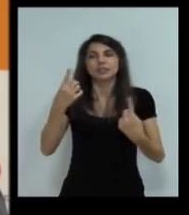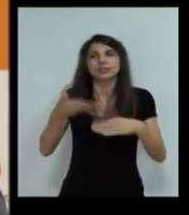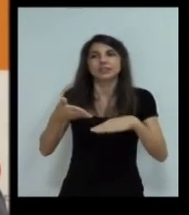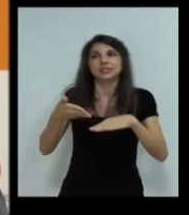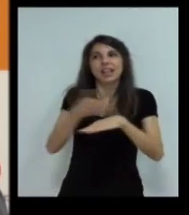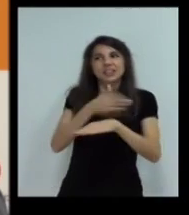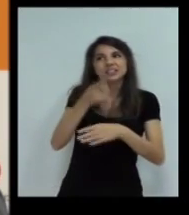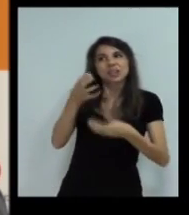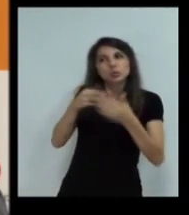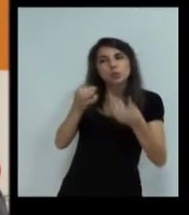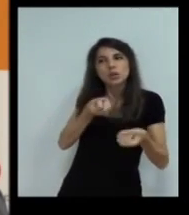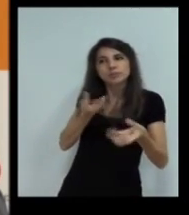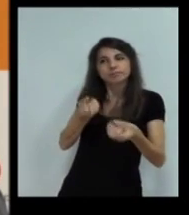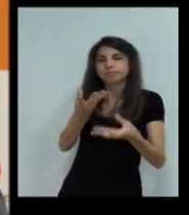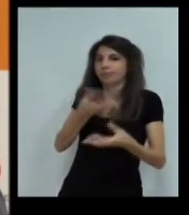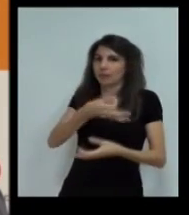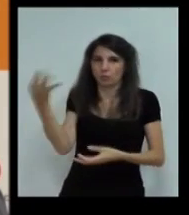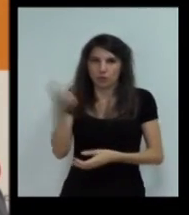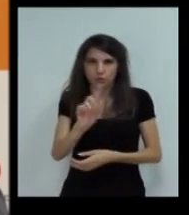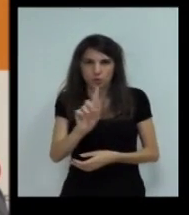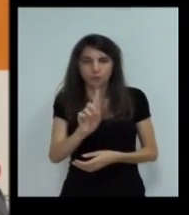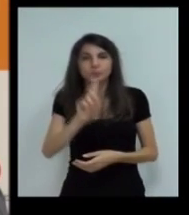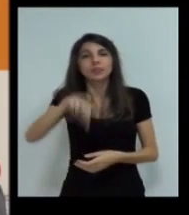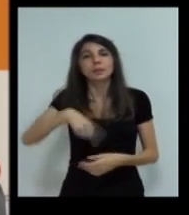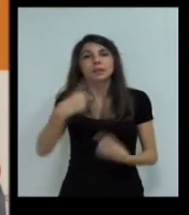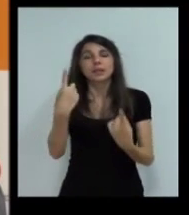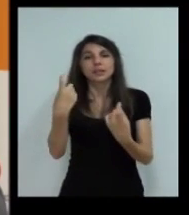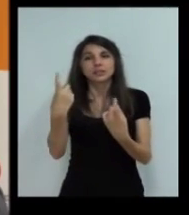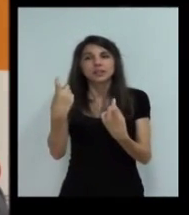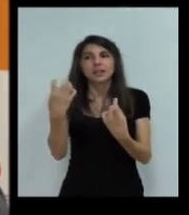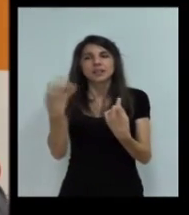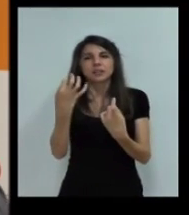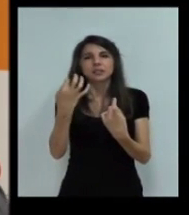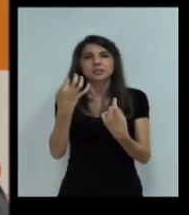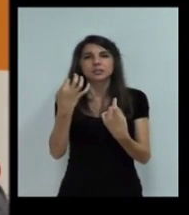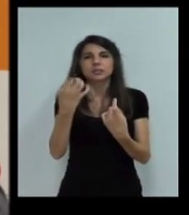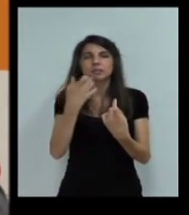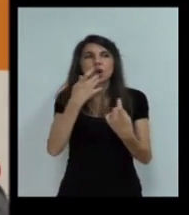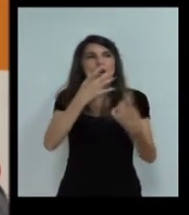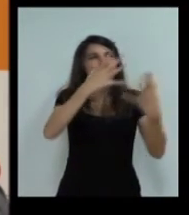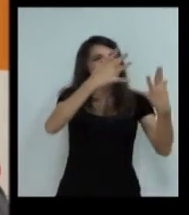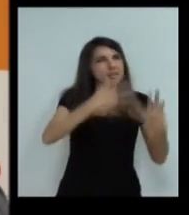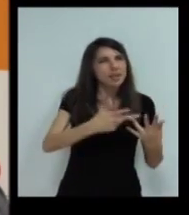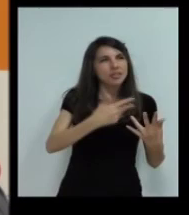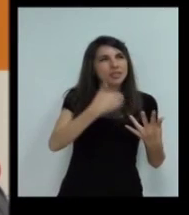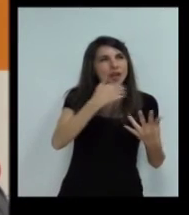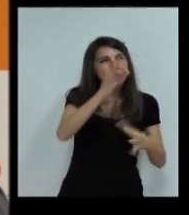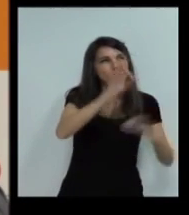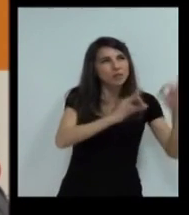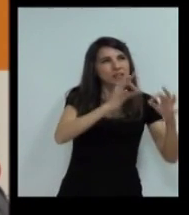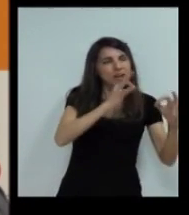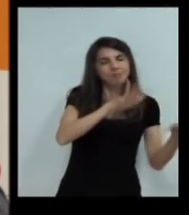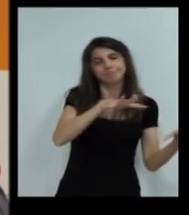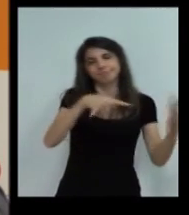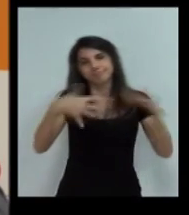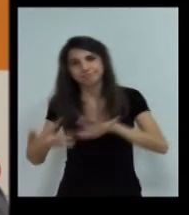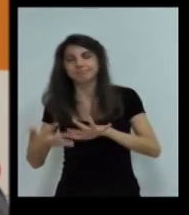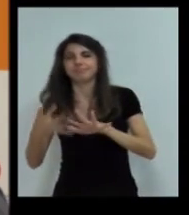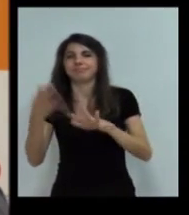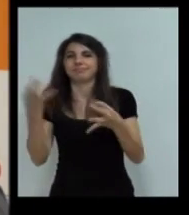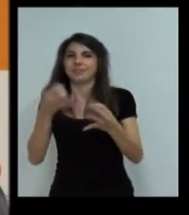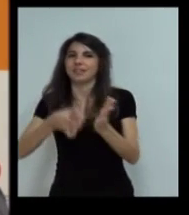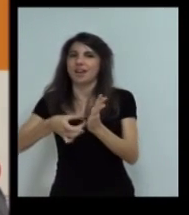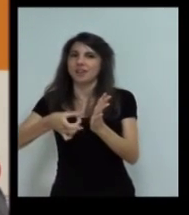informado. La necesidad de pasar de un foco de cantidad a un foco de calidad en todo el